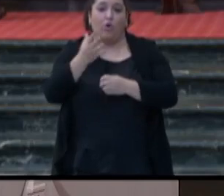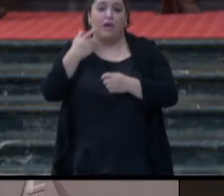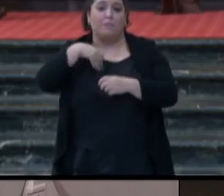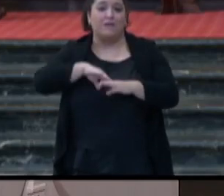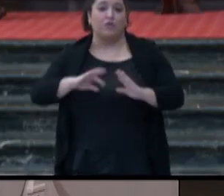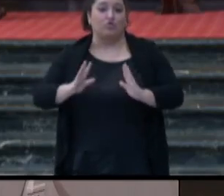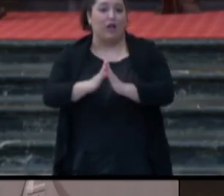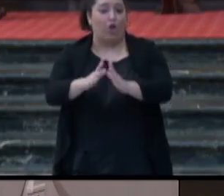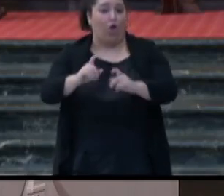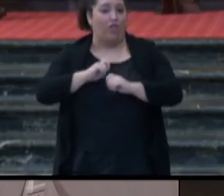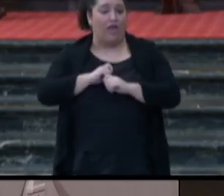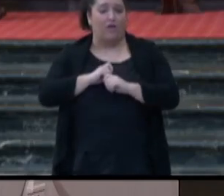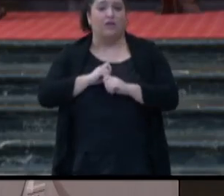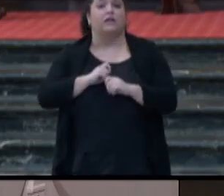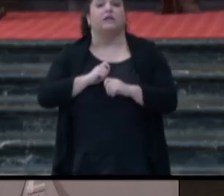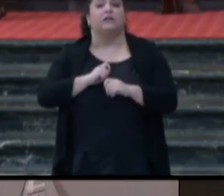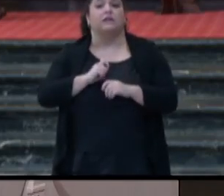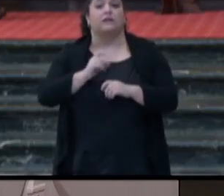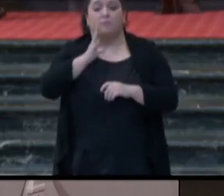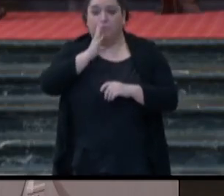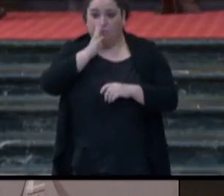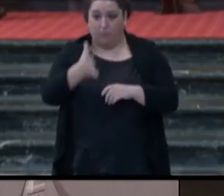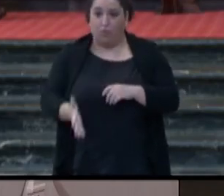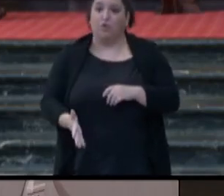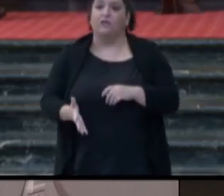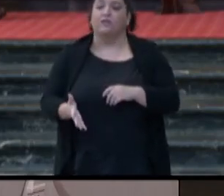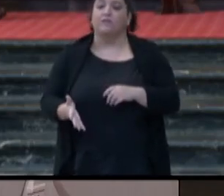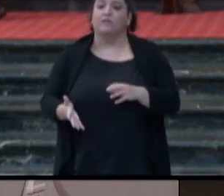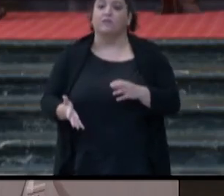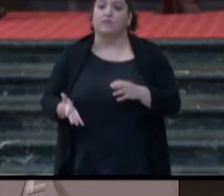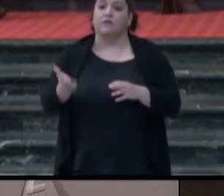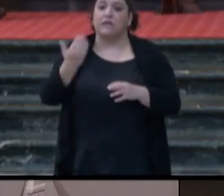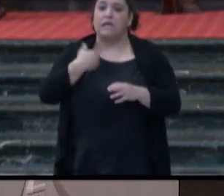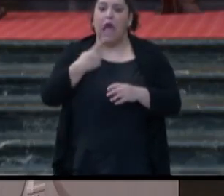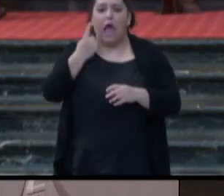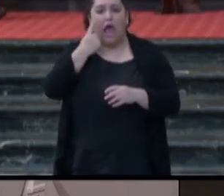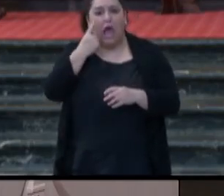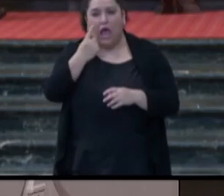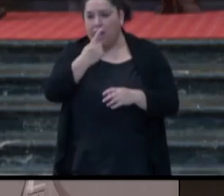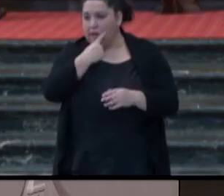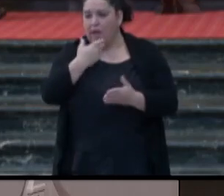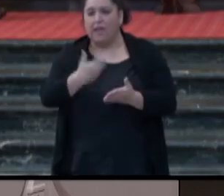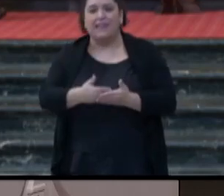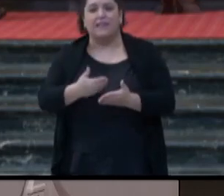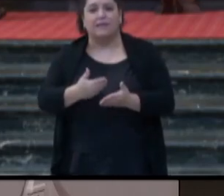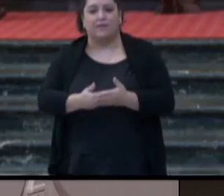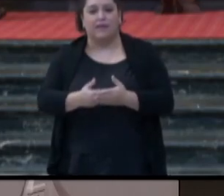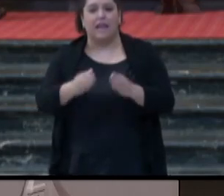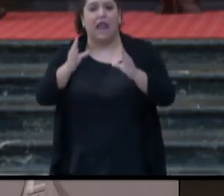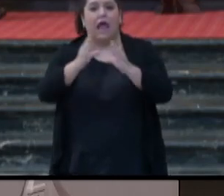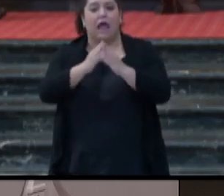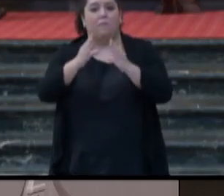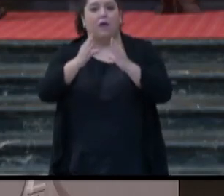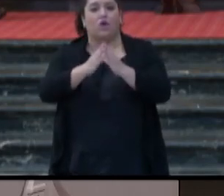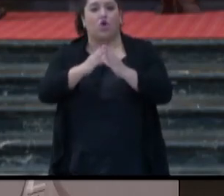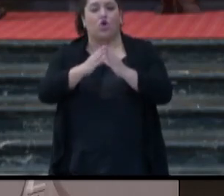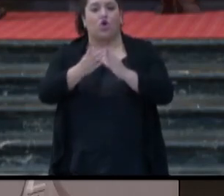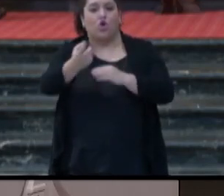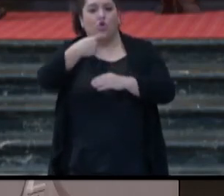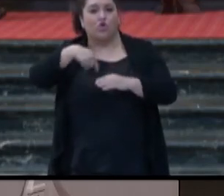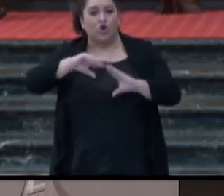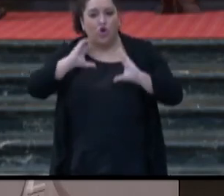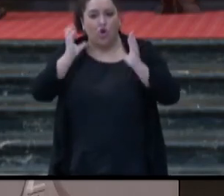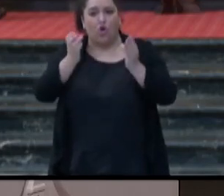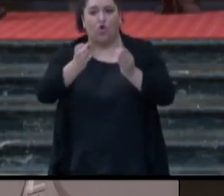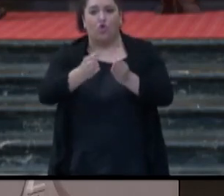santo y por eso ya es un testimonio en la parroquia en la diócesis vuestros grupos